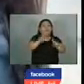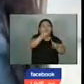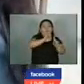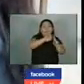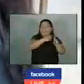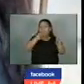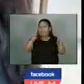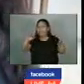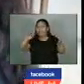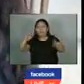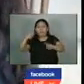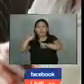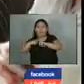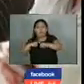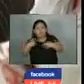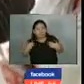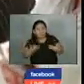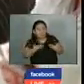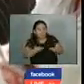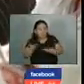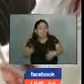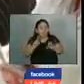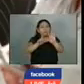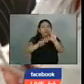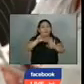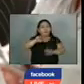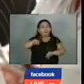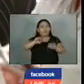abril de este año brindaron asistencia humanitaria a